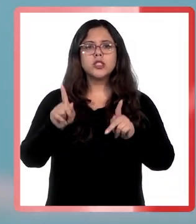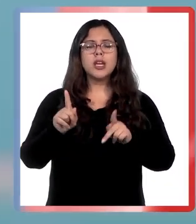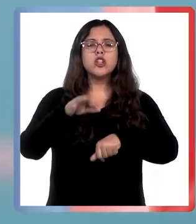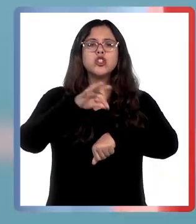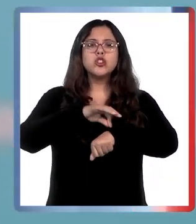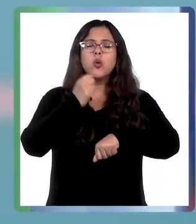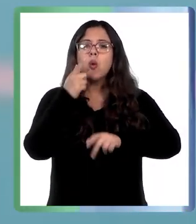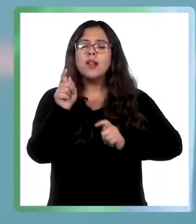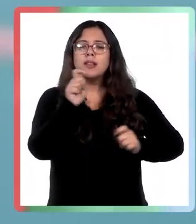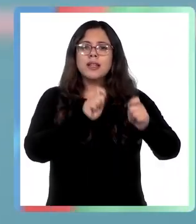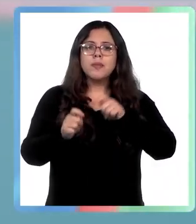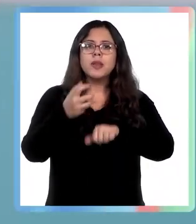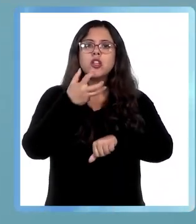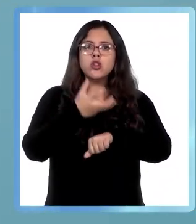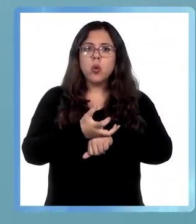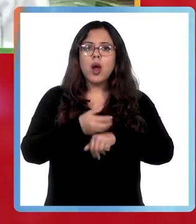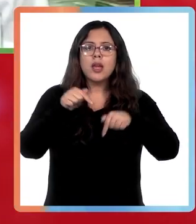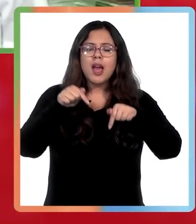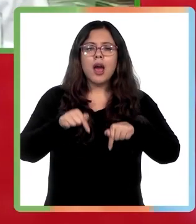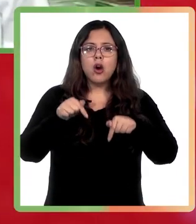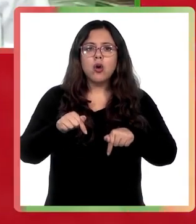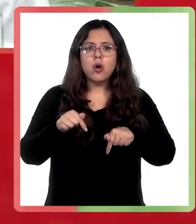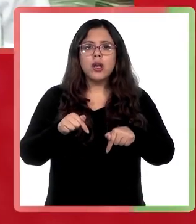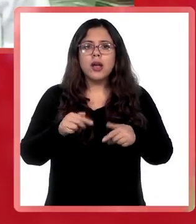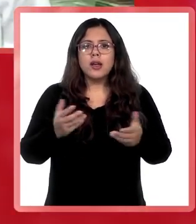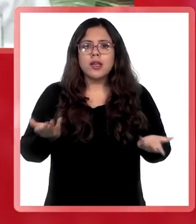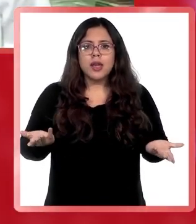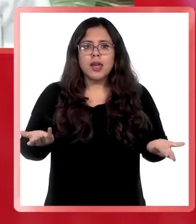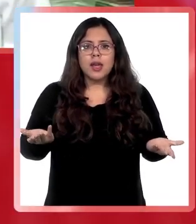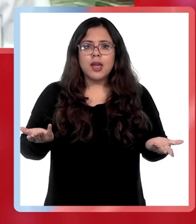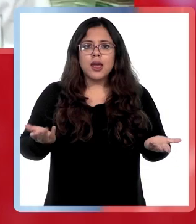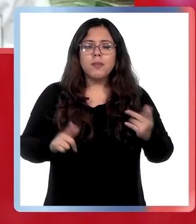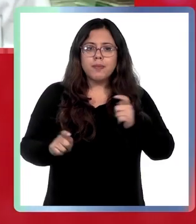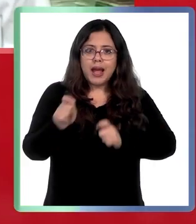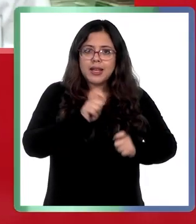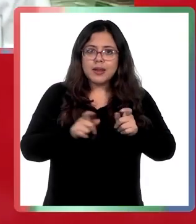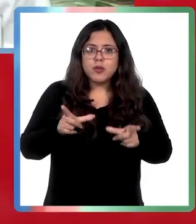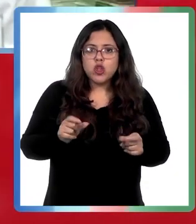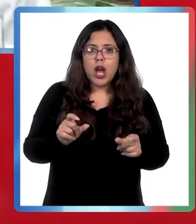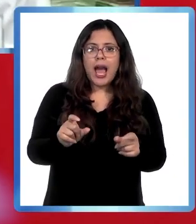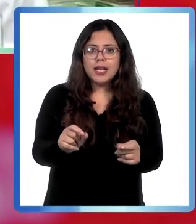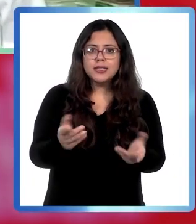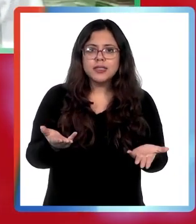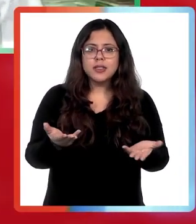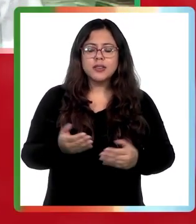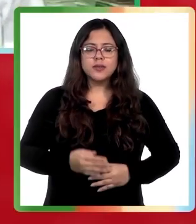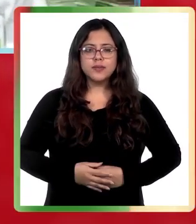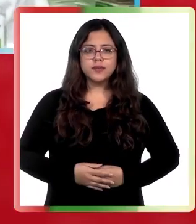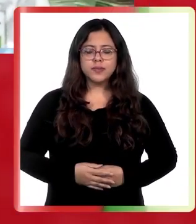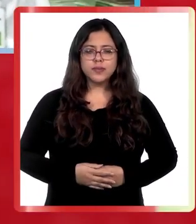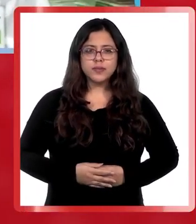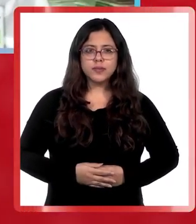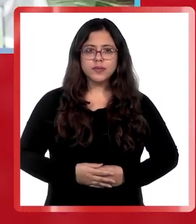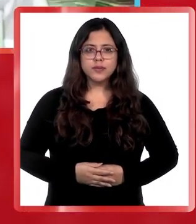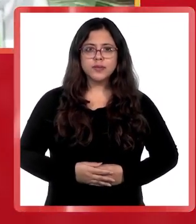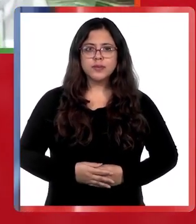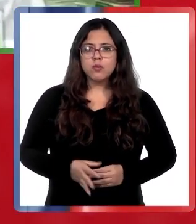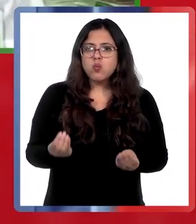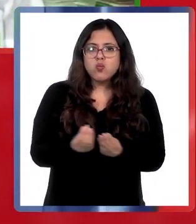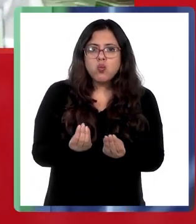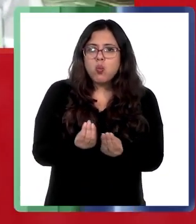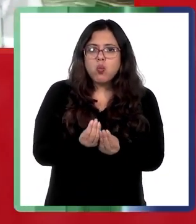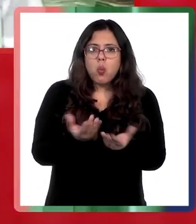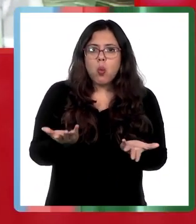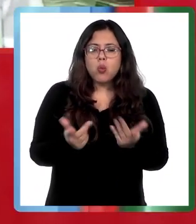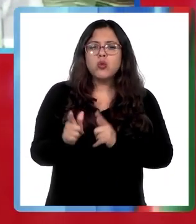Perfecto. Doctor, ¿y qué tratamientos existen disponibles hoy día para tratar el cáncer de próstata? ¿Ya?